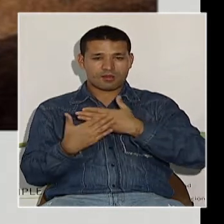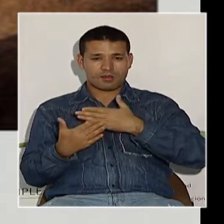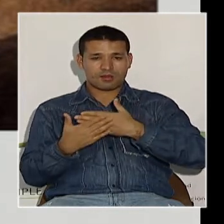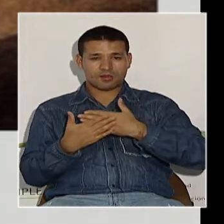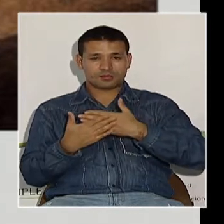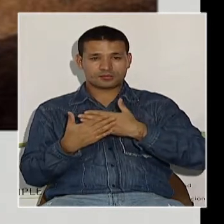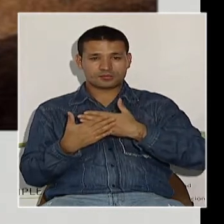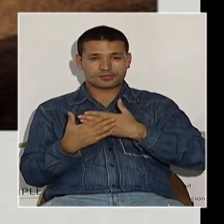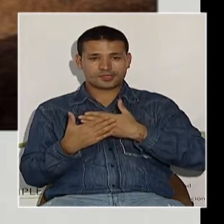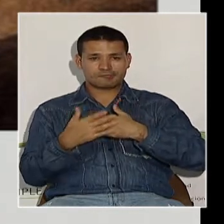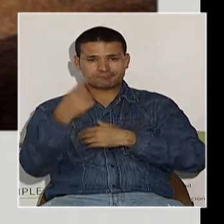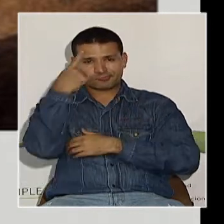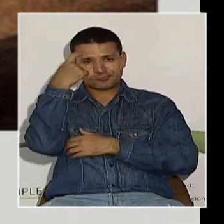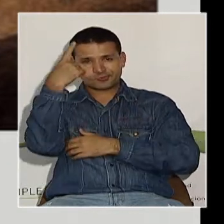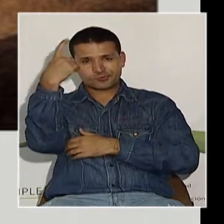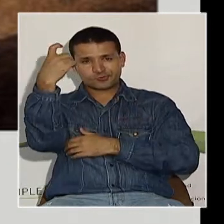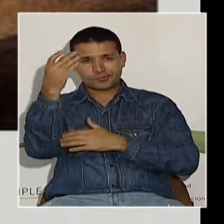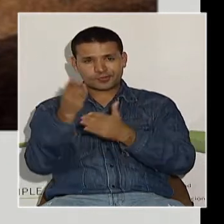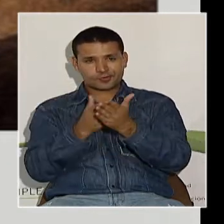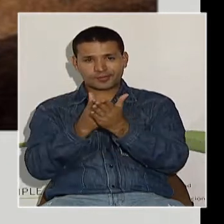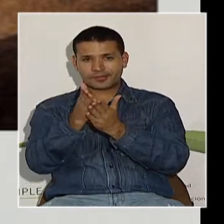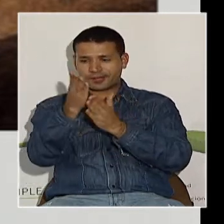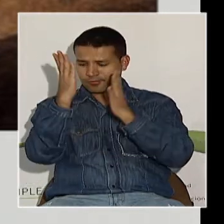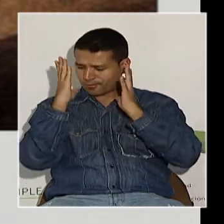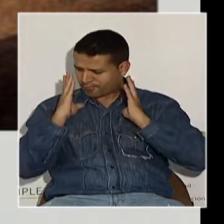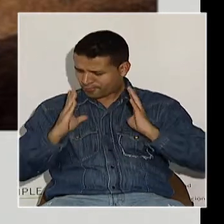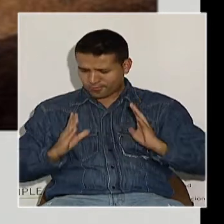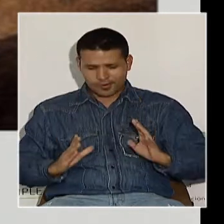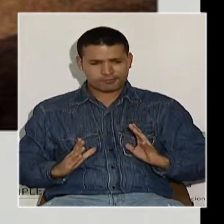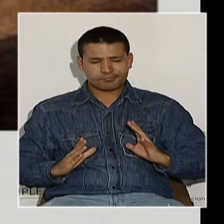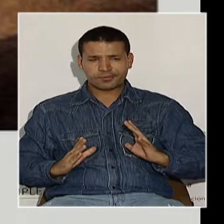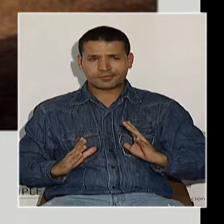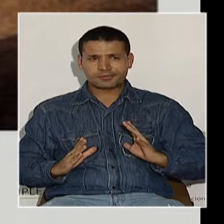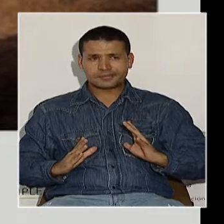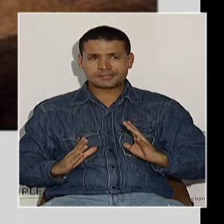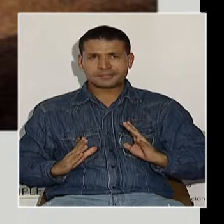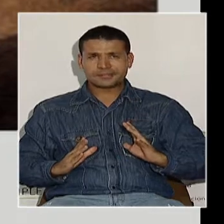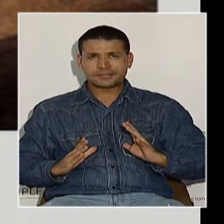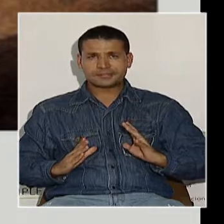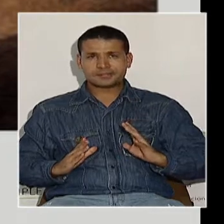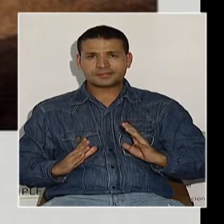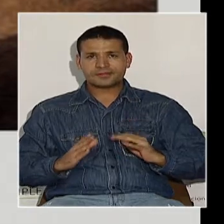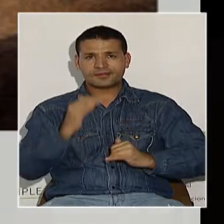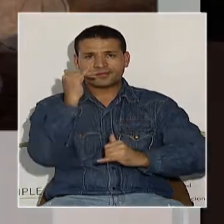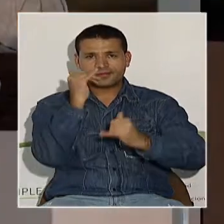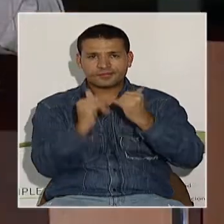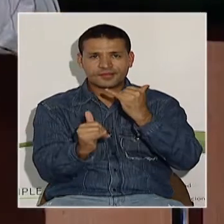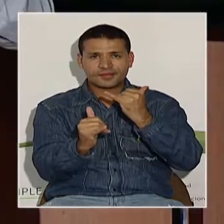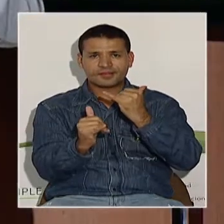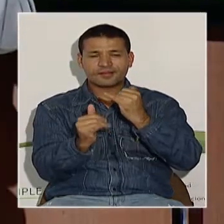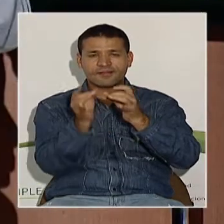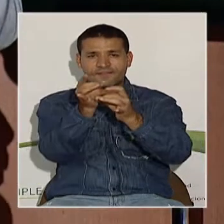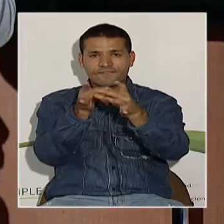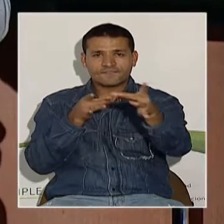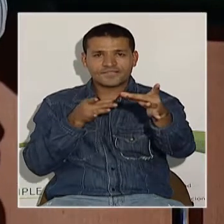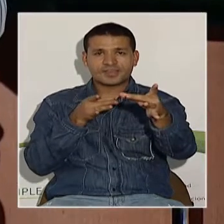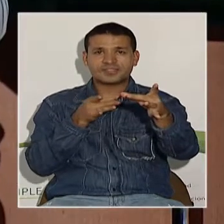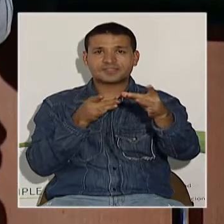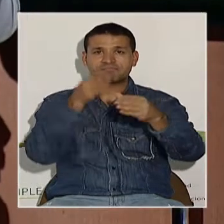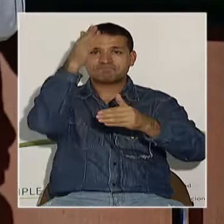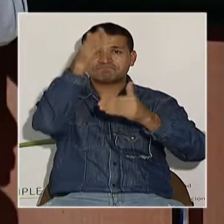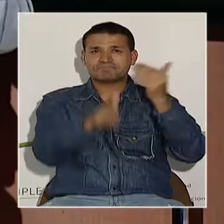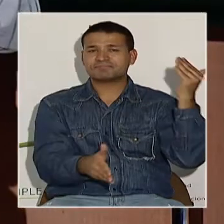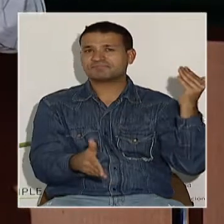somos eternos, por lo menos en lo orgánico. Nuestro cuerpo tiene caducidad, tiene fecha de vencimiento, lo